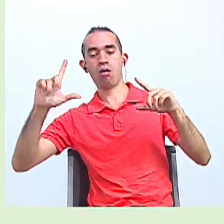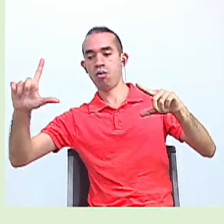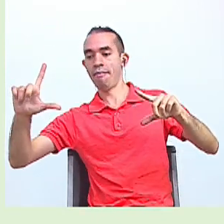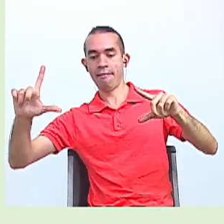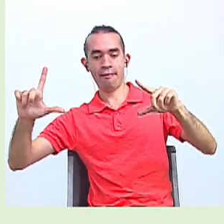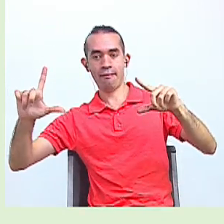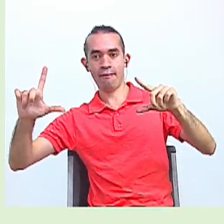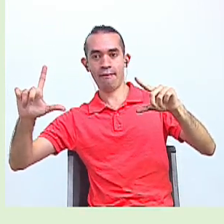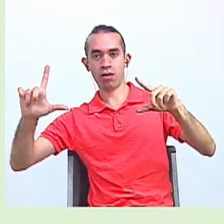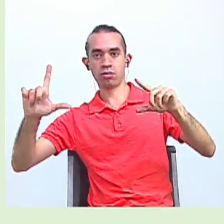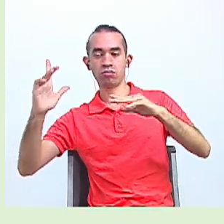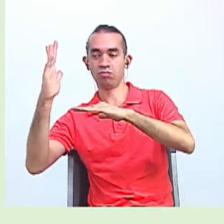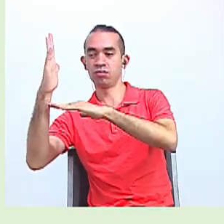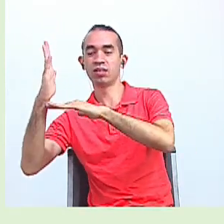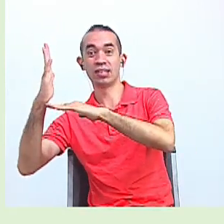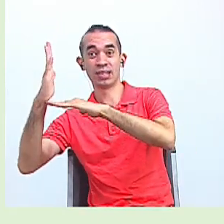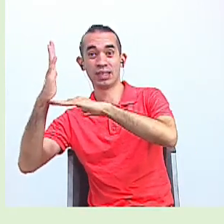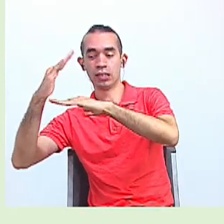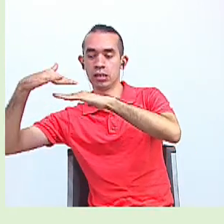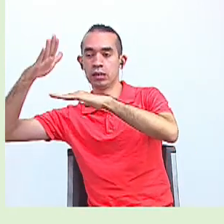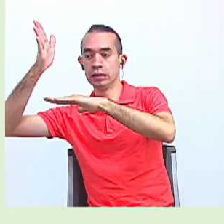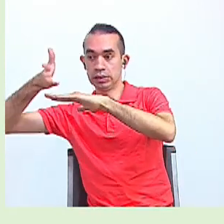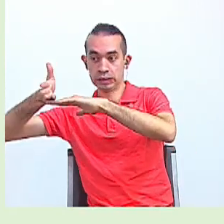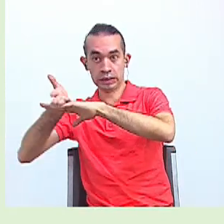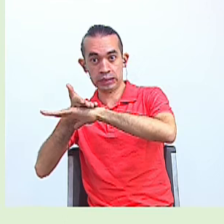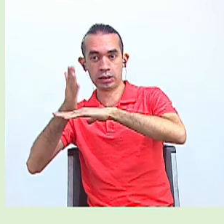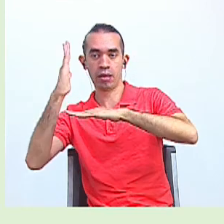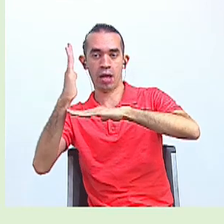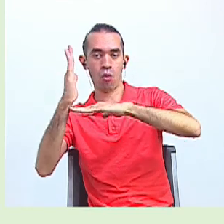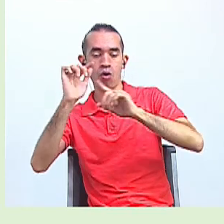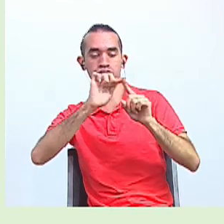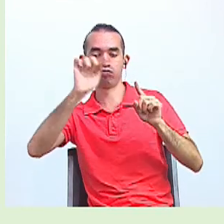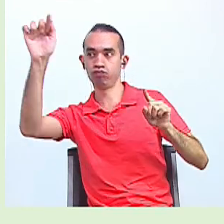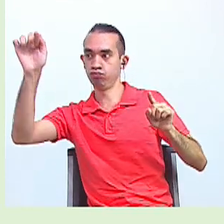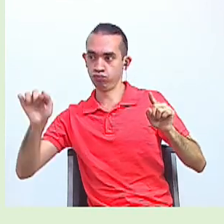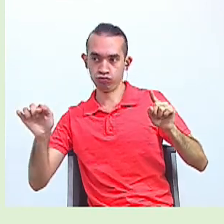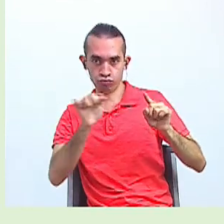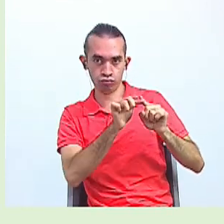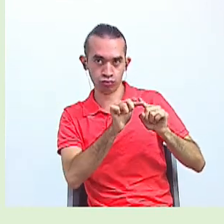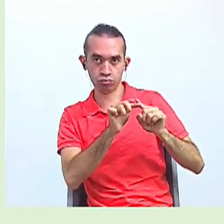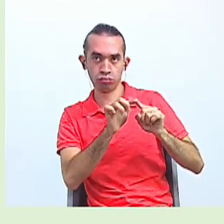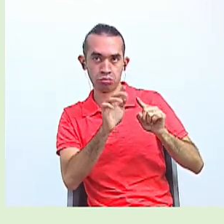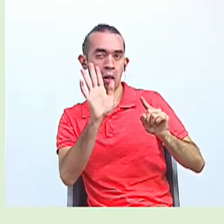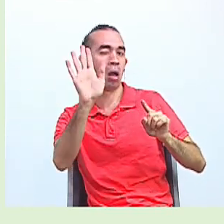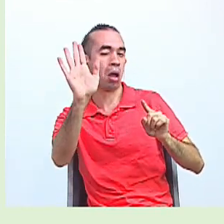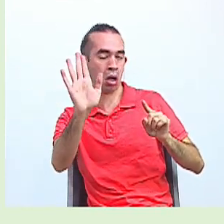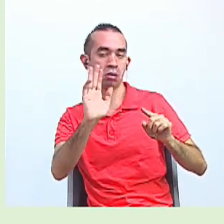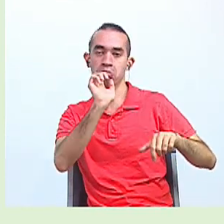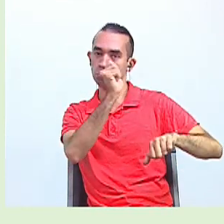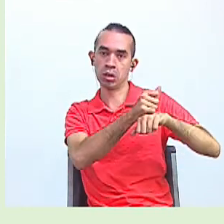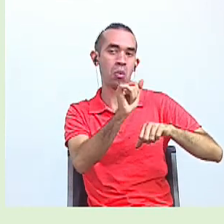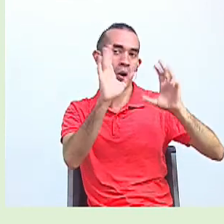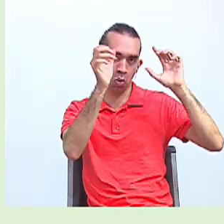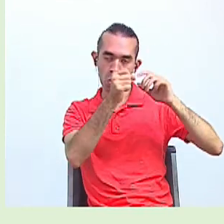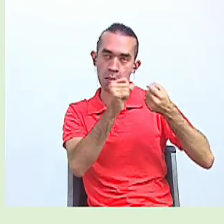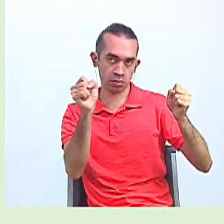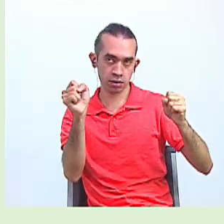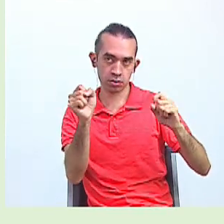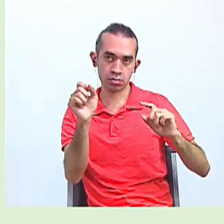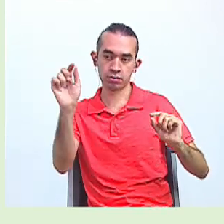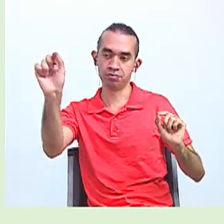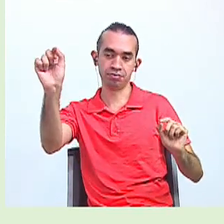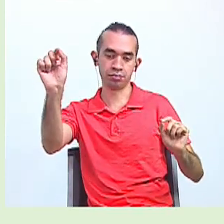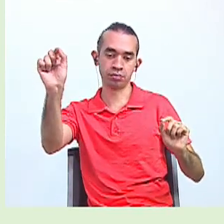rectángulo y ya vamos a ver para qué nos sirve. Pero en este caso, utilizando la misma herramienta de Google Maps, obtuvimos